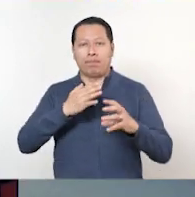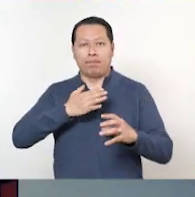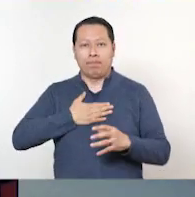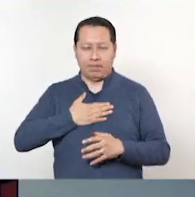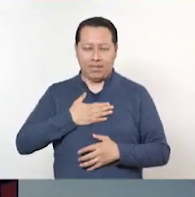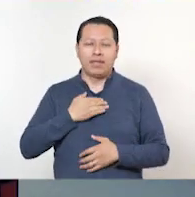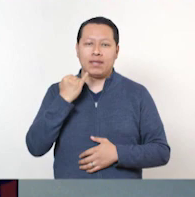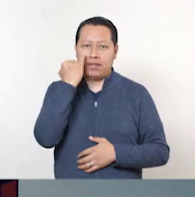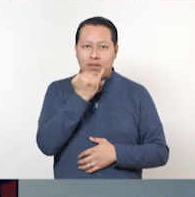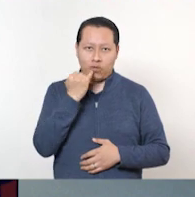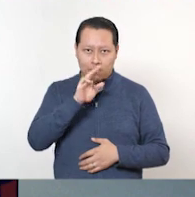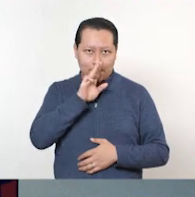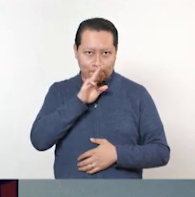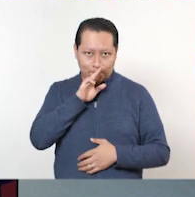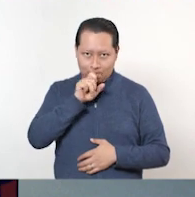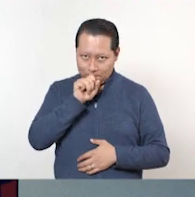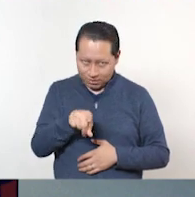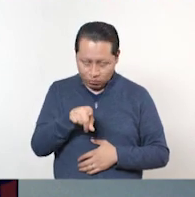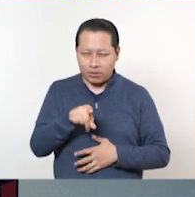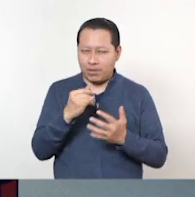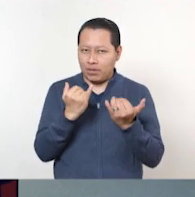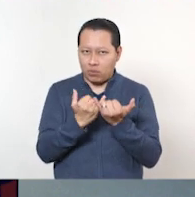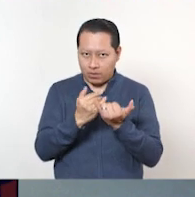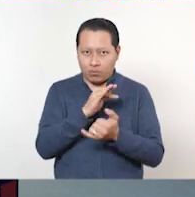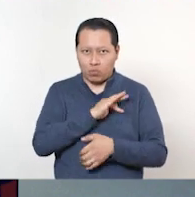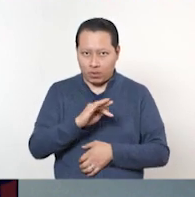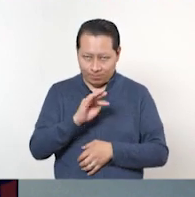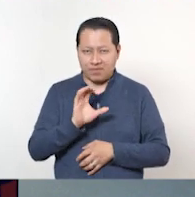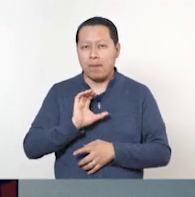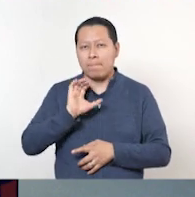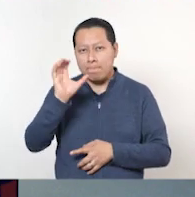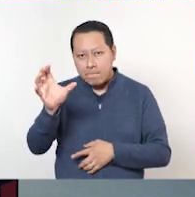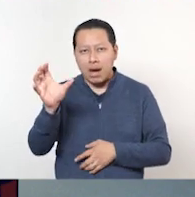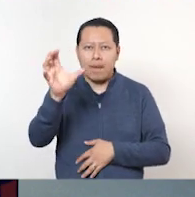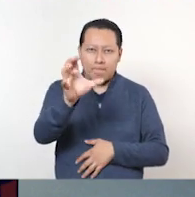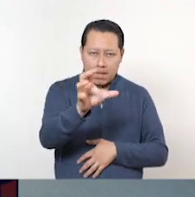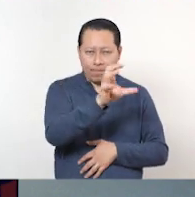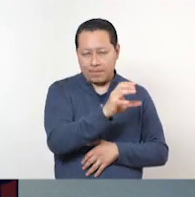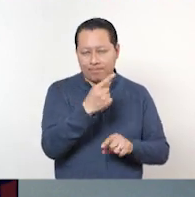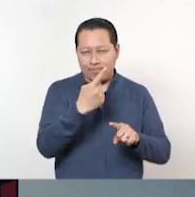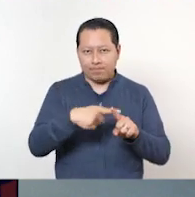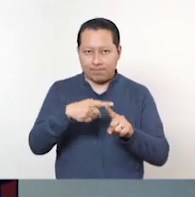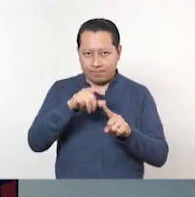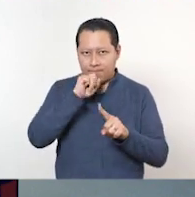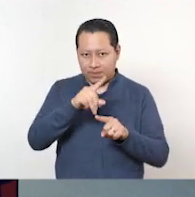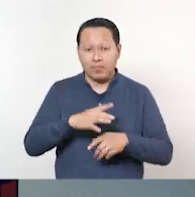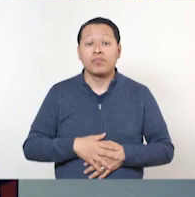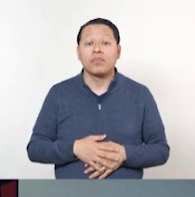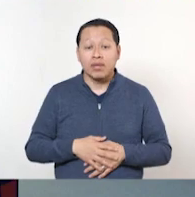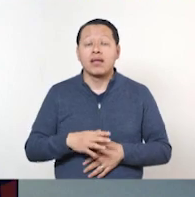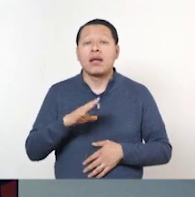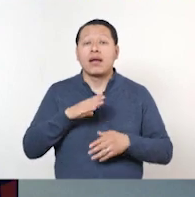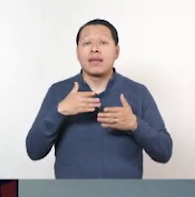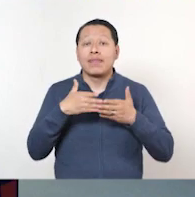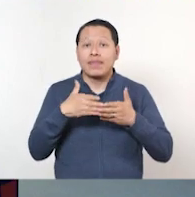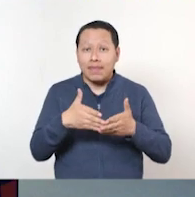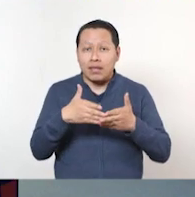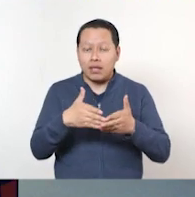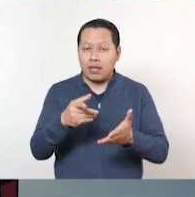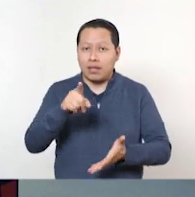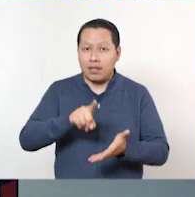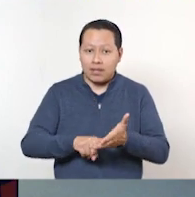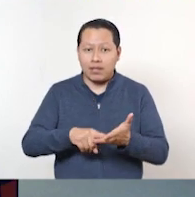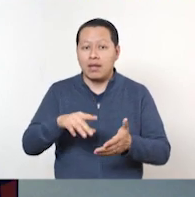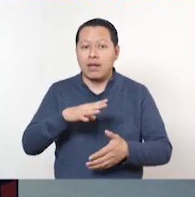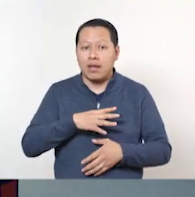también. Y así sucesivamente hasta que regrese al foro. ¿Les parece bien? Nos parece muy bien. Perfecto. Había un